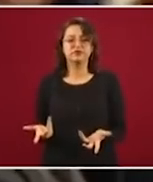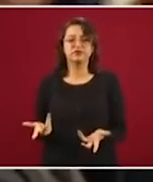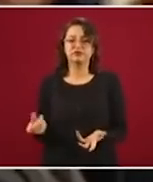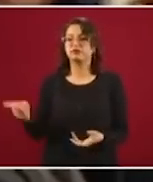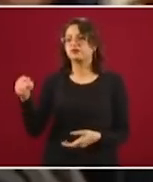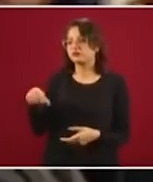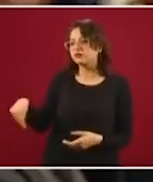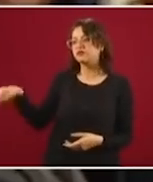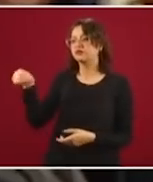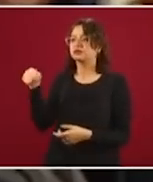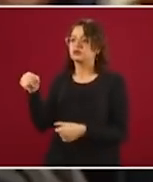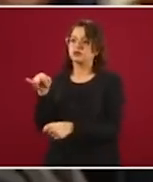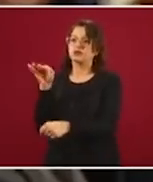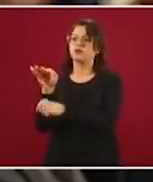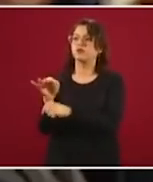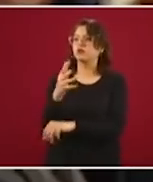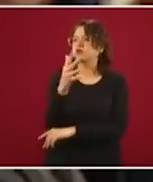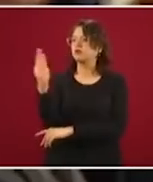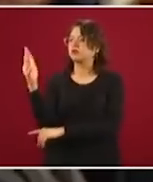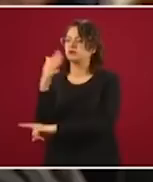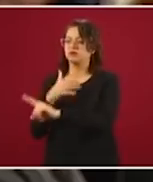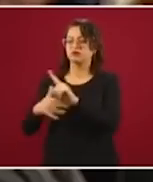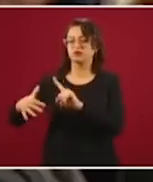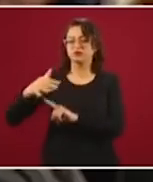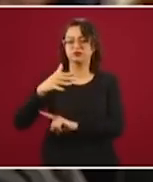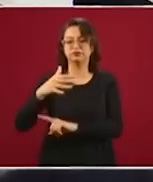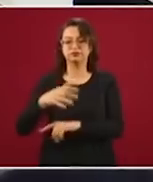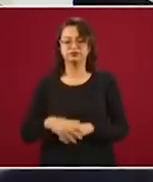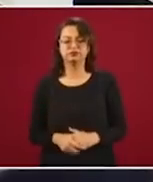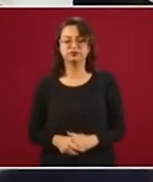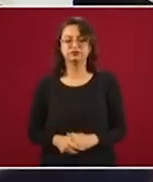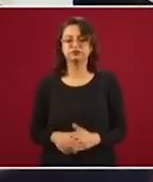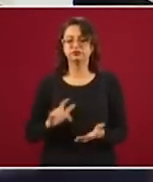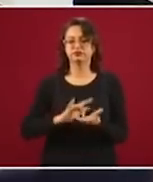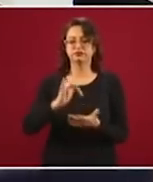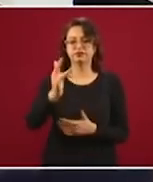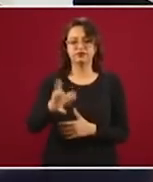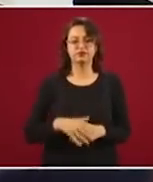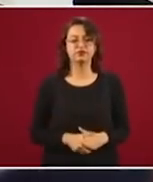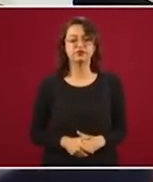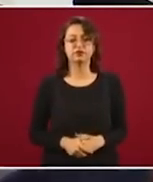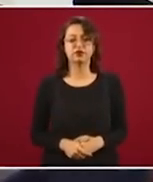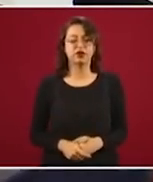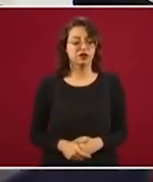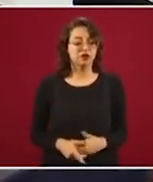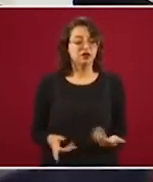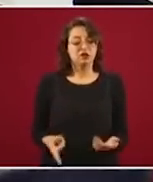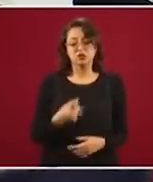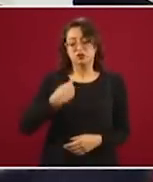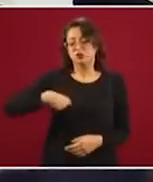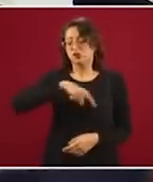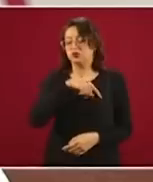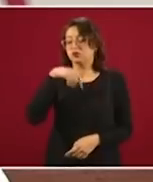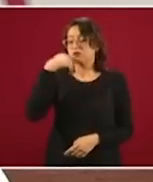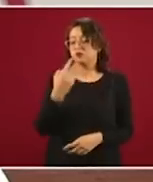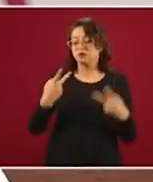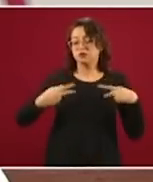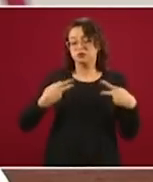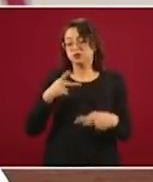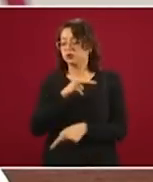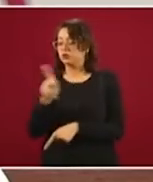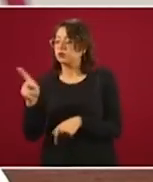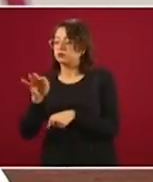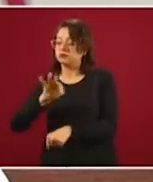redundancia, defensores de nuestro medio ambiente. Estamos que nos están ayudando a todos. Gracias. Es muy lamentable que esto suceda, duele